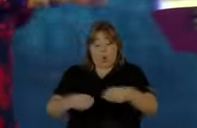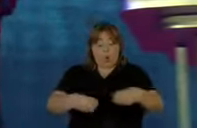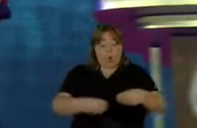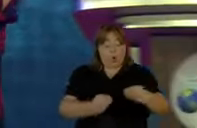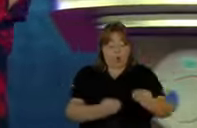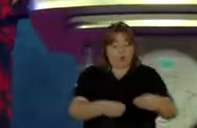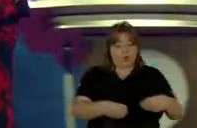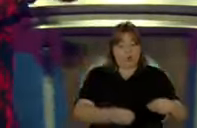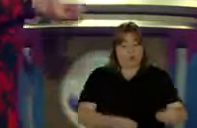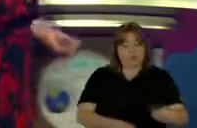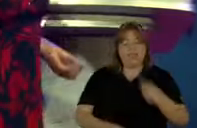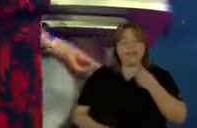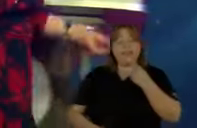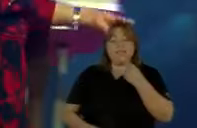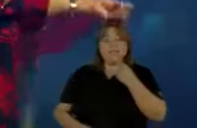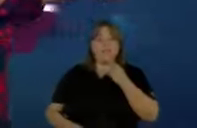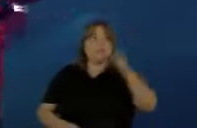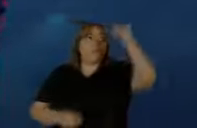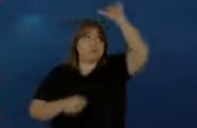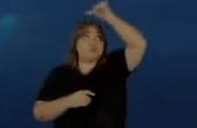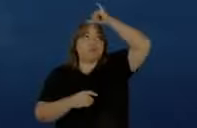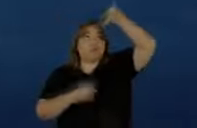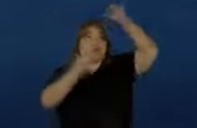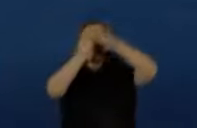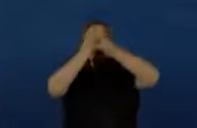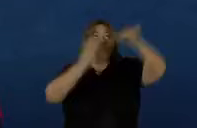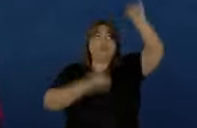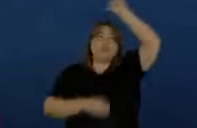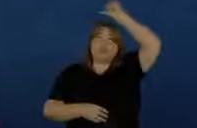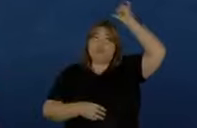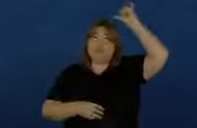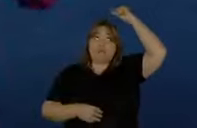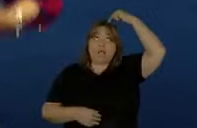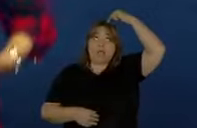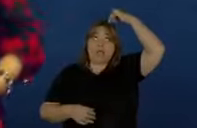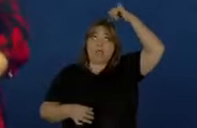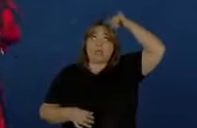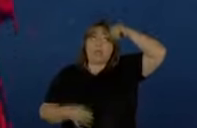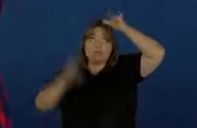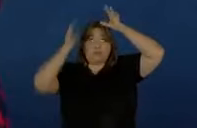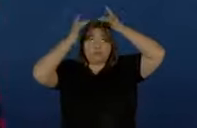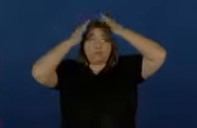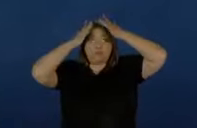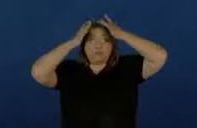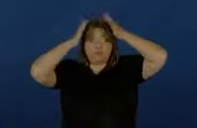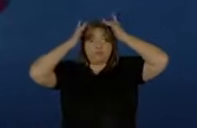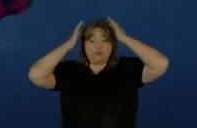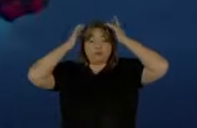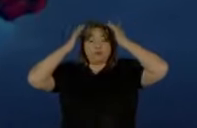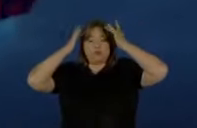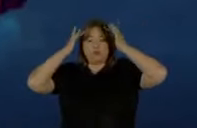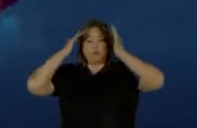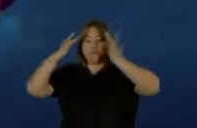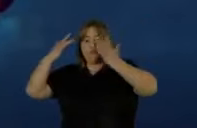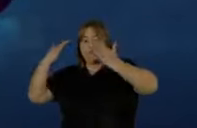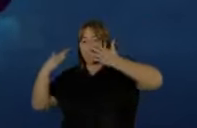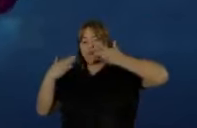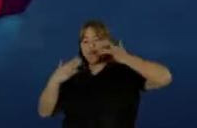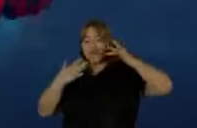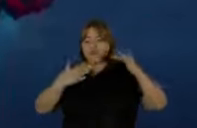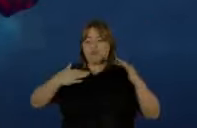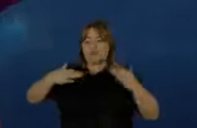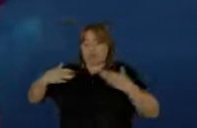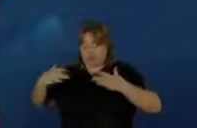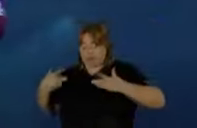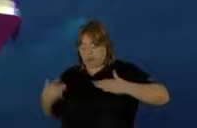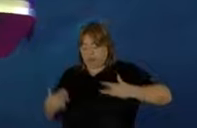y baja la autoridad, la unción no se queda acá arriba. Desciende por todo el cuerpo,